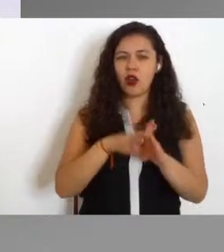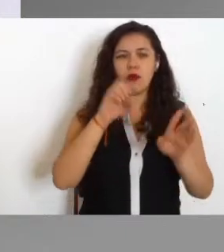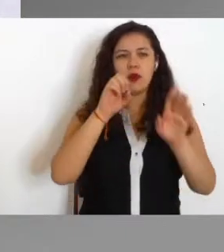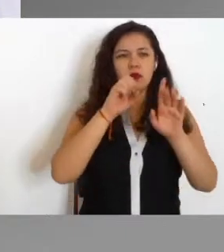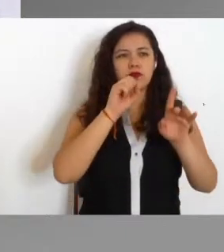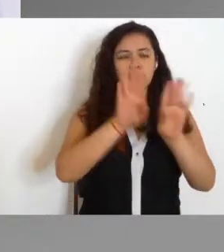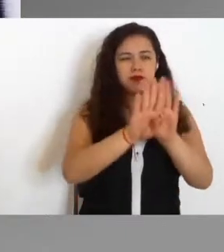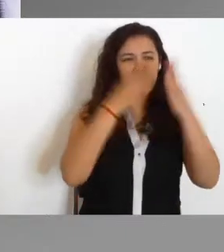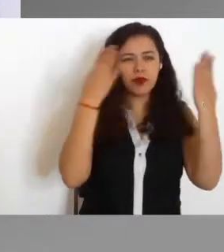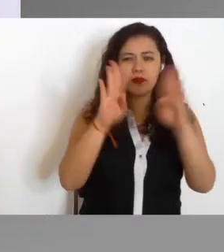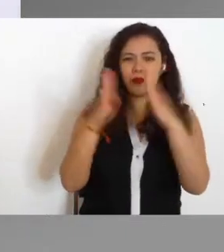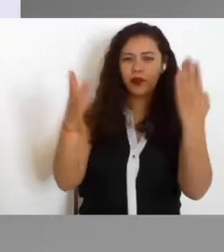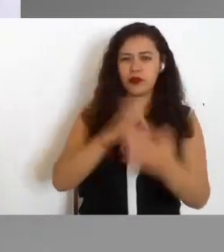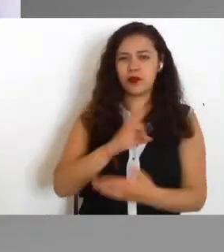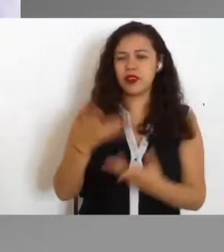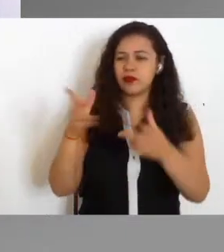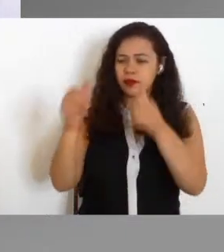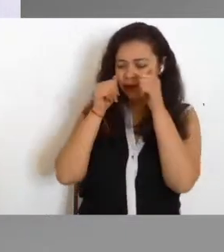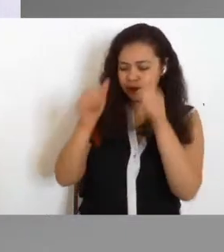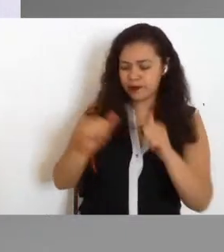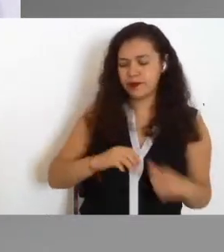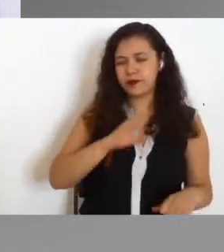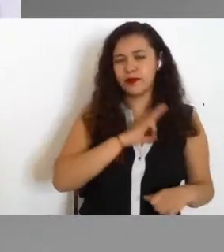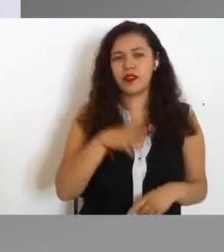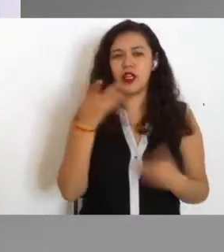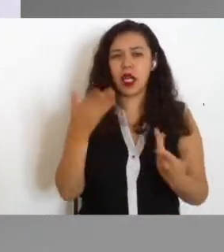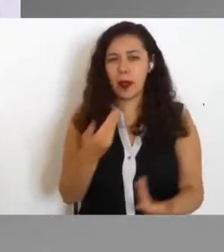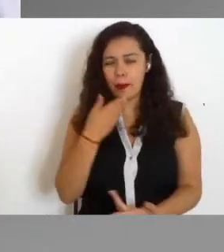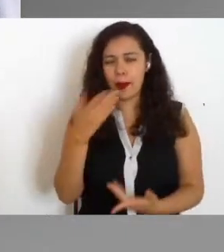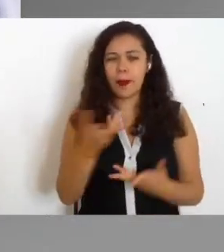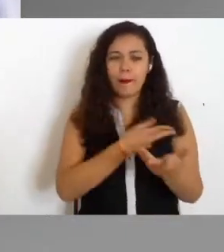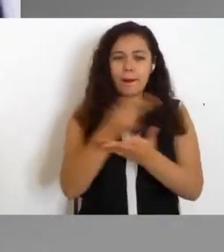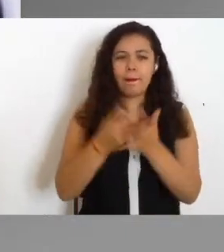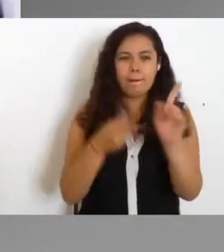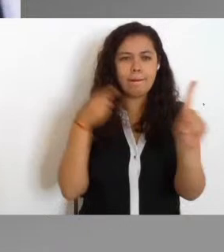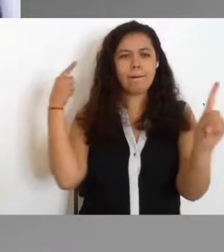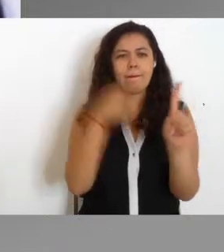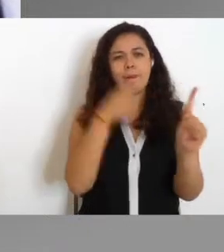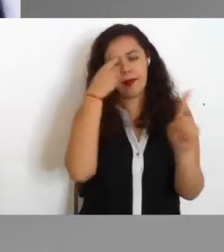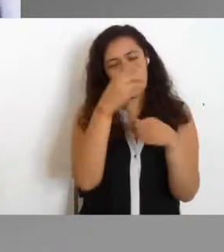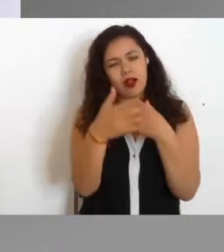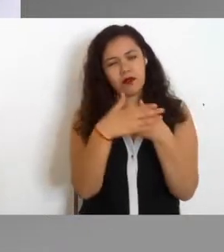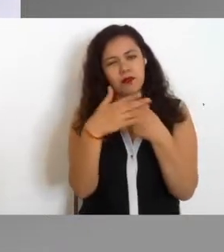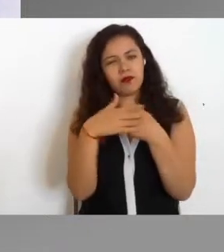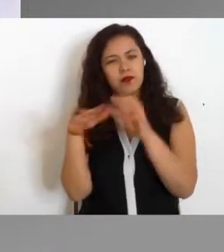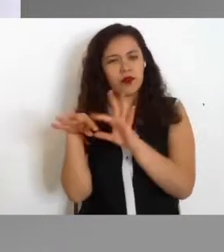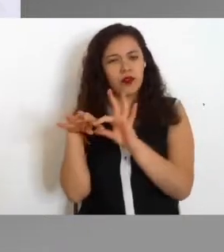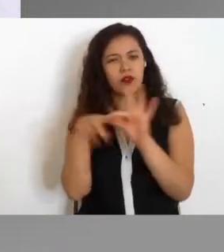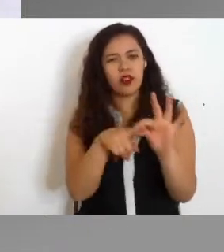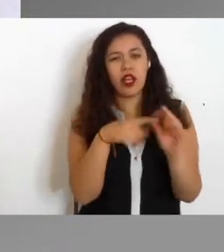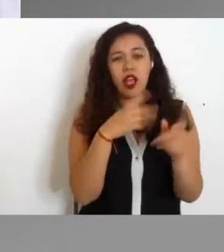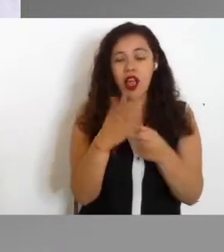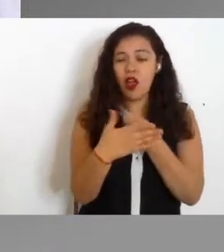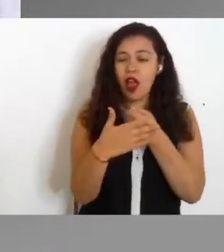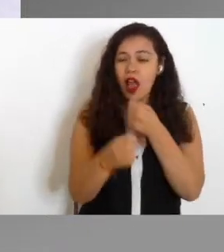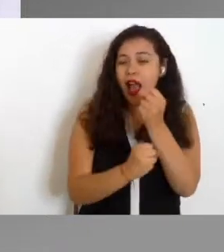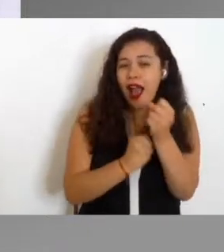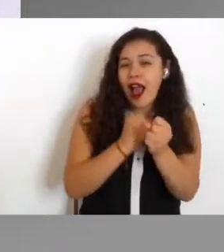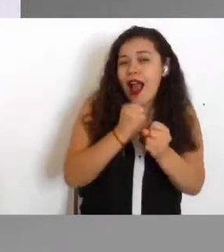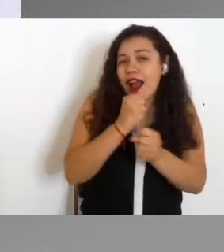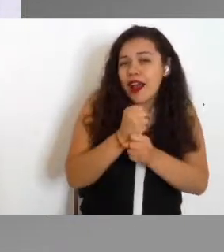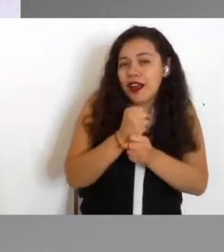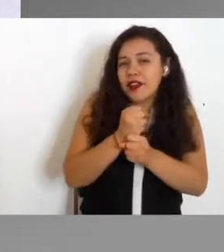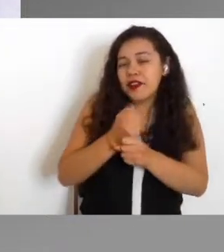en práctica. Un plan de acción concreto que nos lleve eventualmente en unos años a poder ver